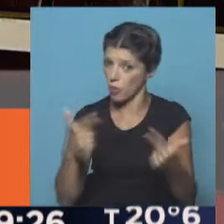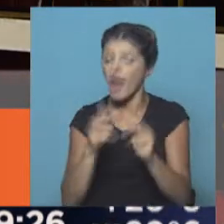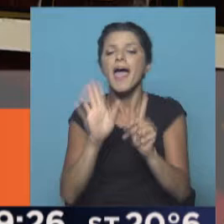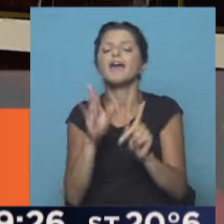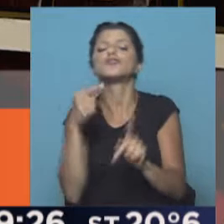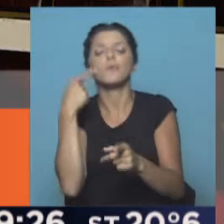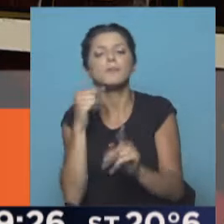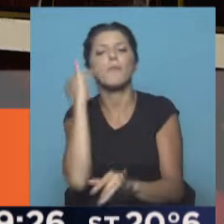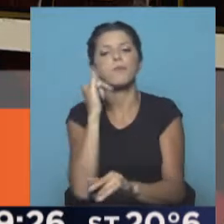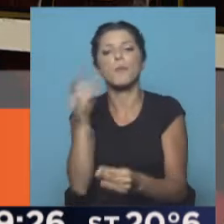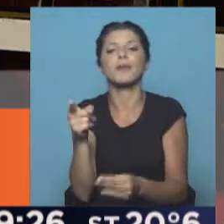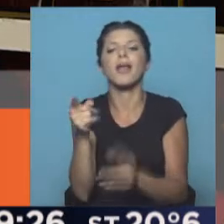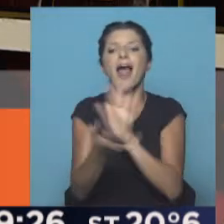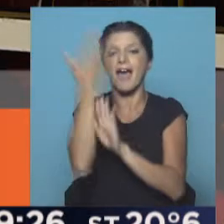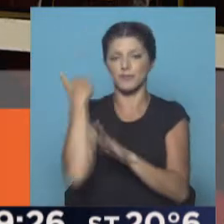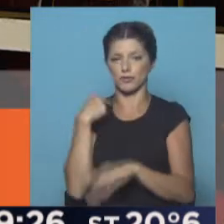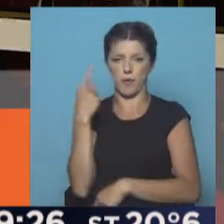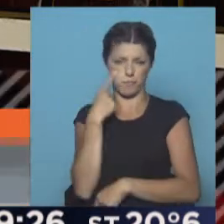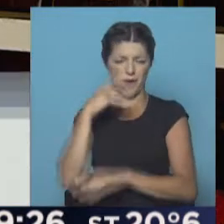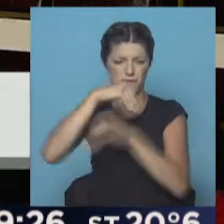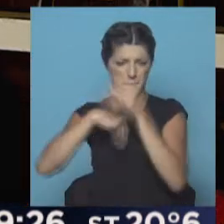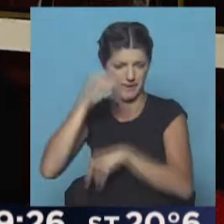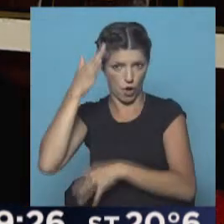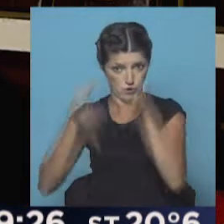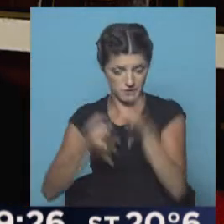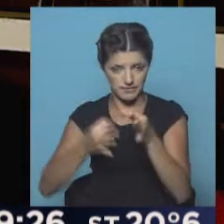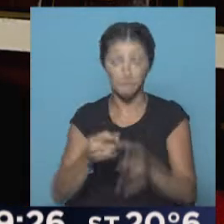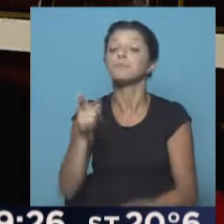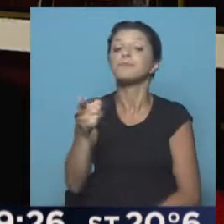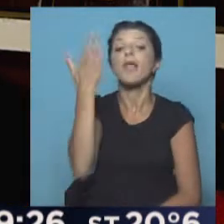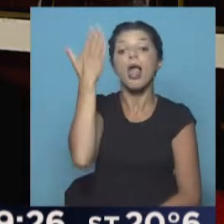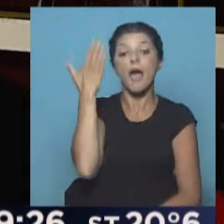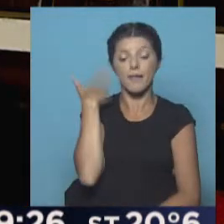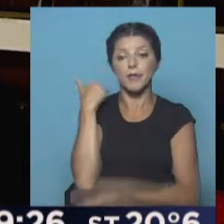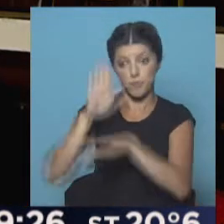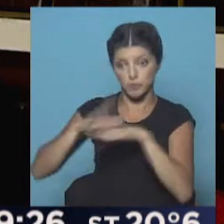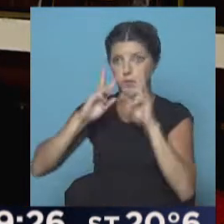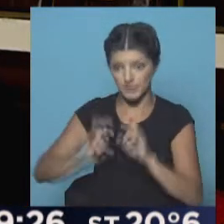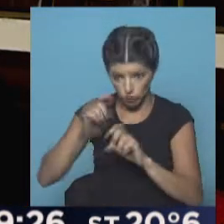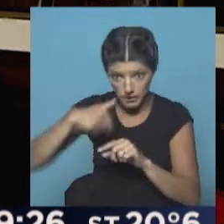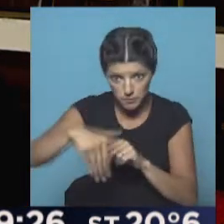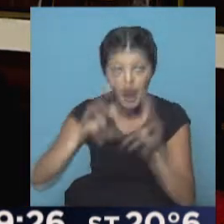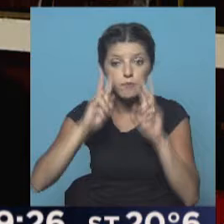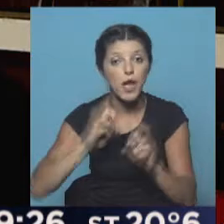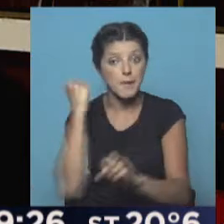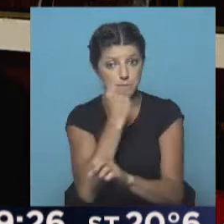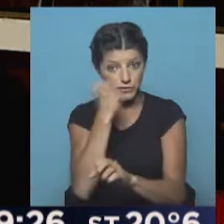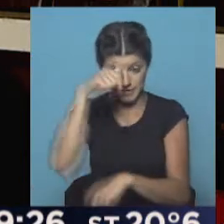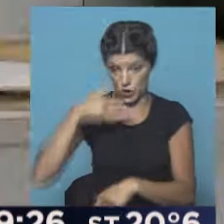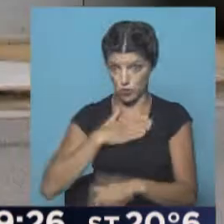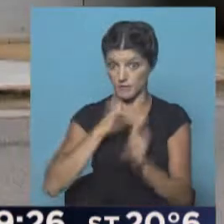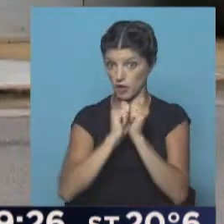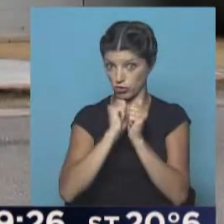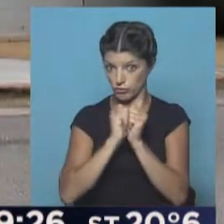por su independencia de la llamada familia judicial. Condujo y conduce investigaciones claves en la historia reciente de nuestro